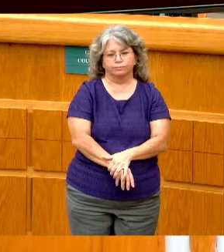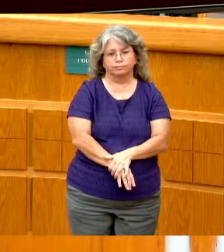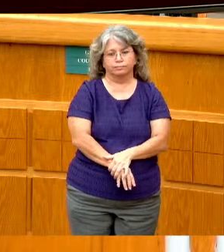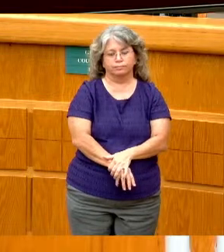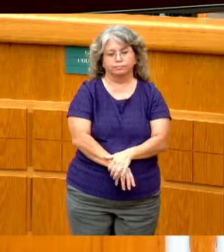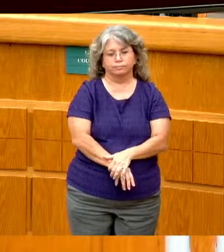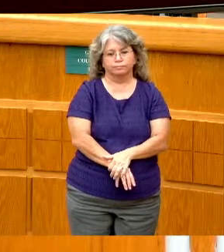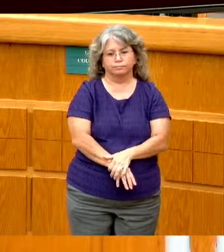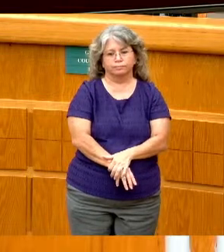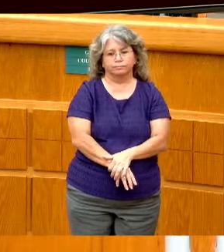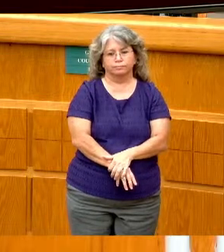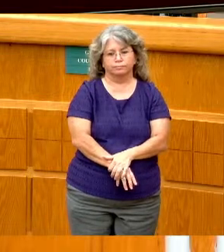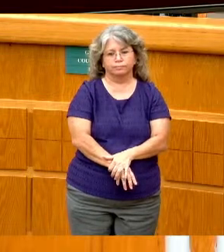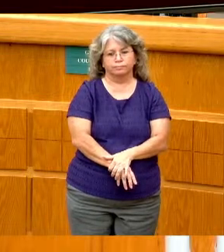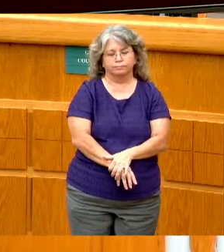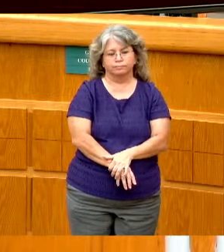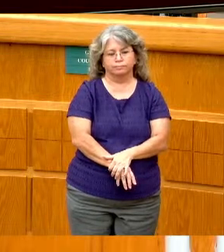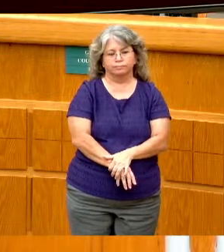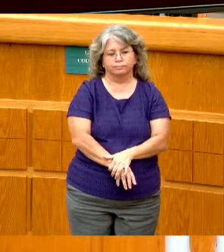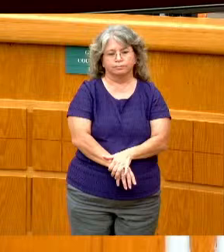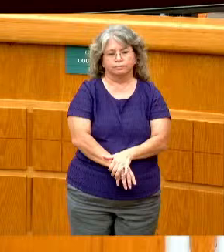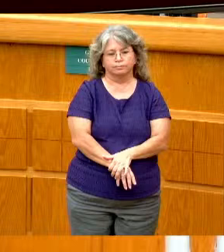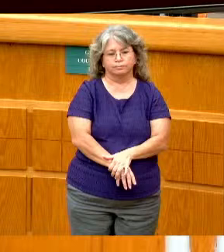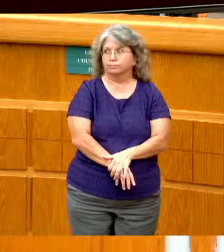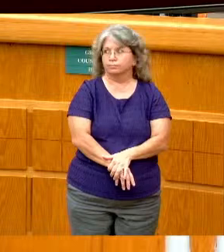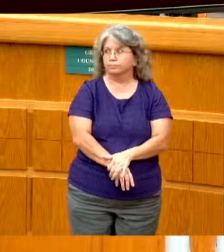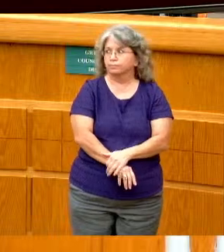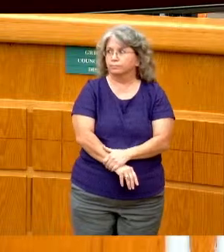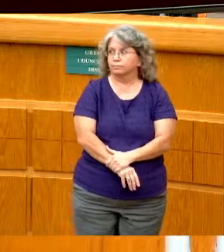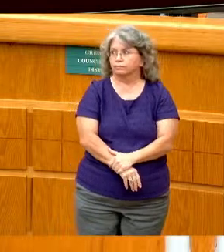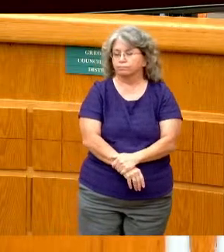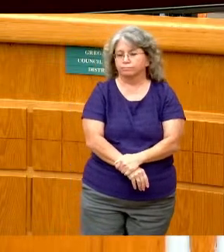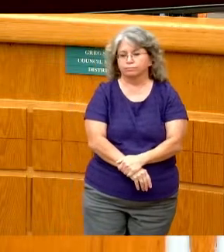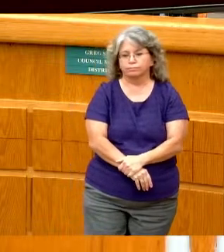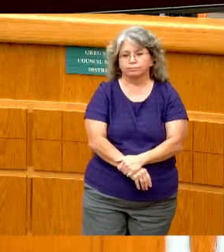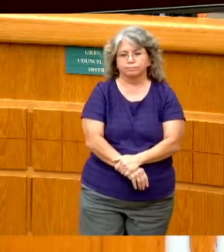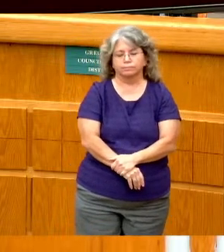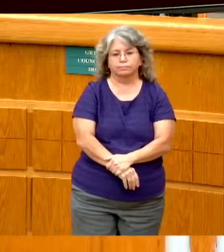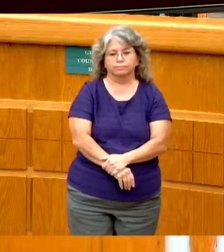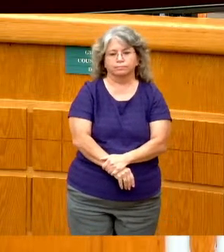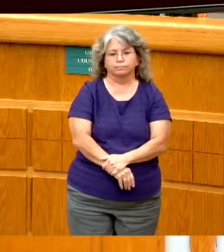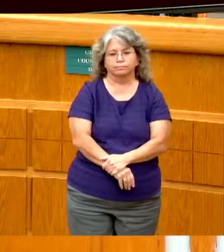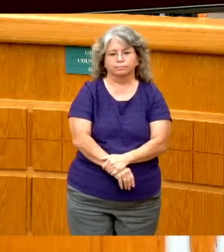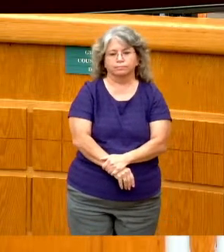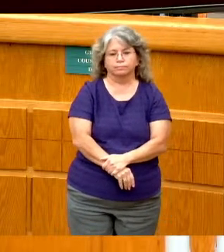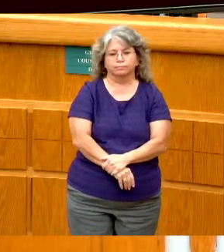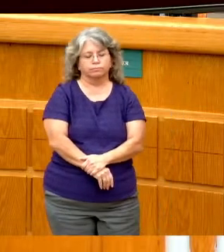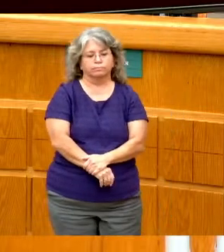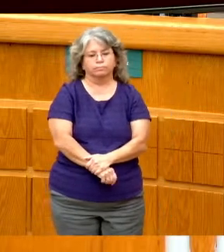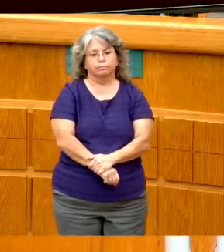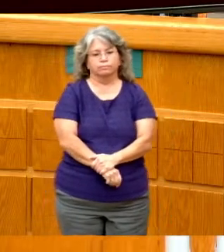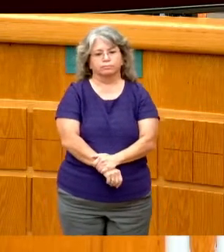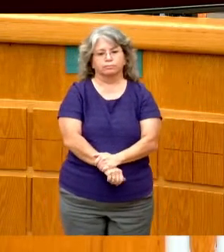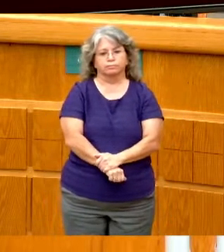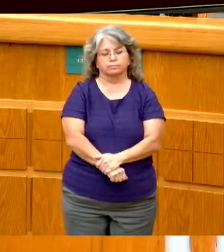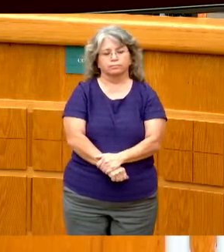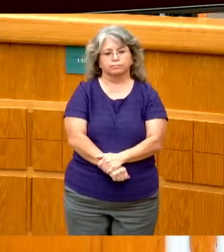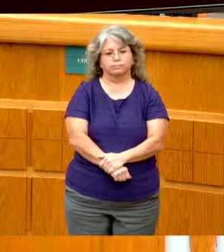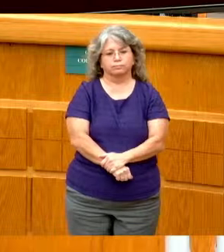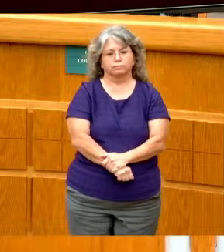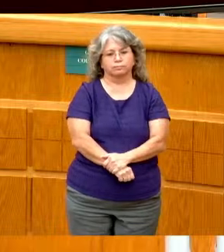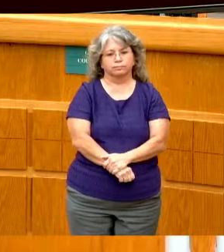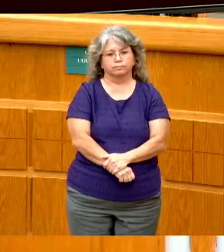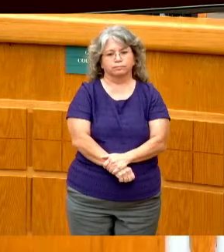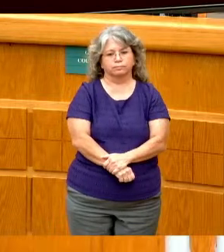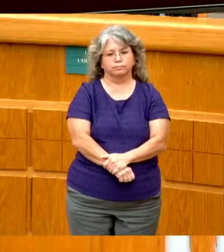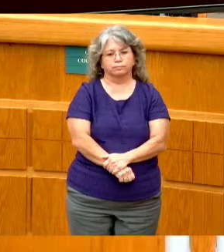personas. El Distrito de Salud continúa distribuyendo vacunas ahora en el Centro Comercial La Palmera. El horario de servicio es de 10 de la mañana a 8 de